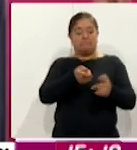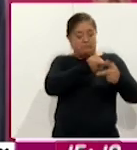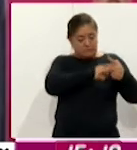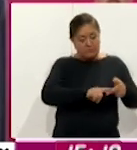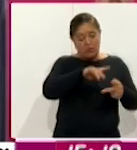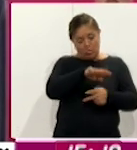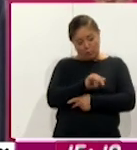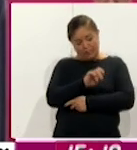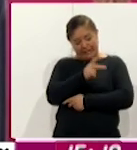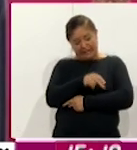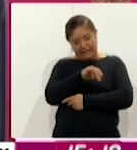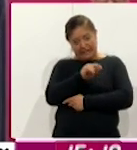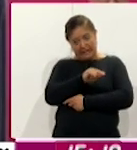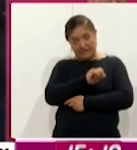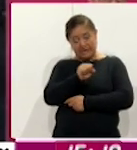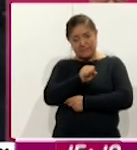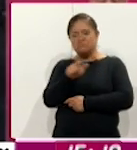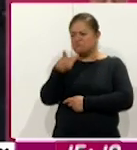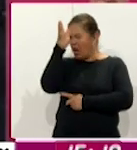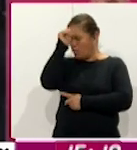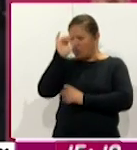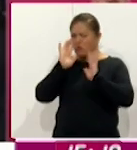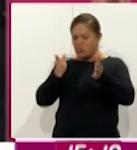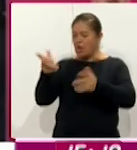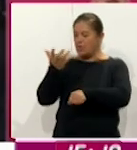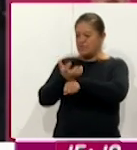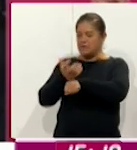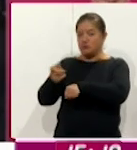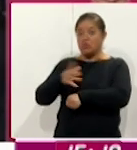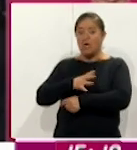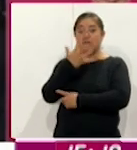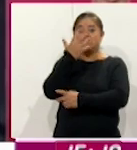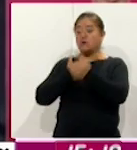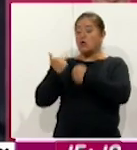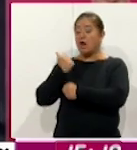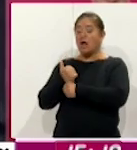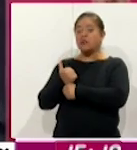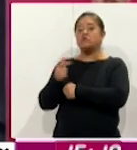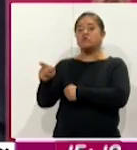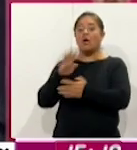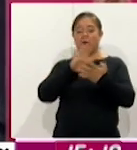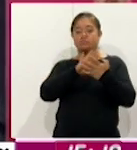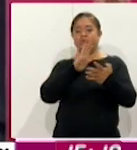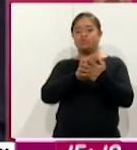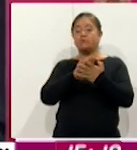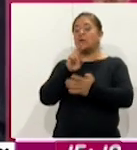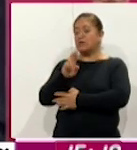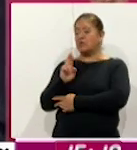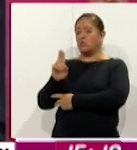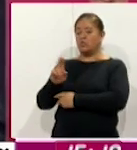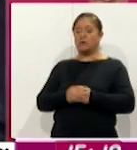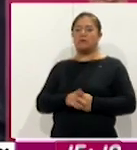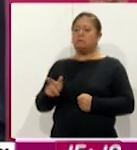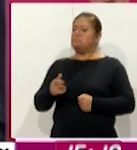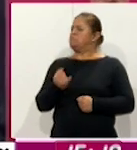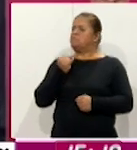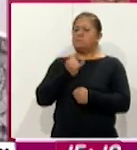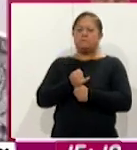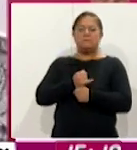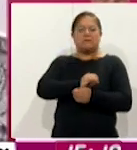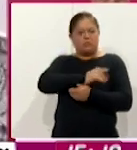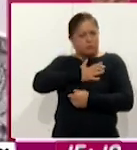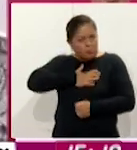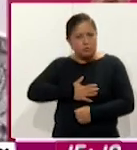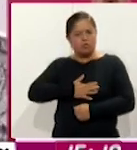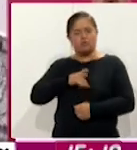con la justicia de Estados Unidos tras haber pasado 5 años en prisión en Reino Unido. Reiteró que fue injusto el tiempo que esta persona permaneció